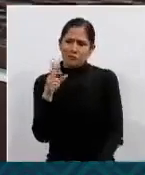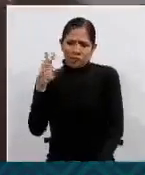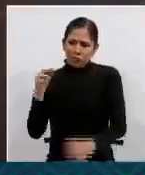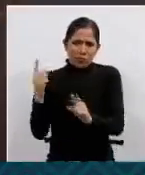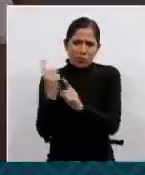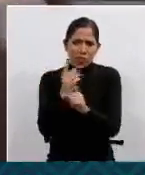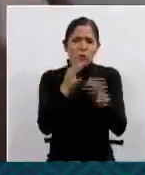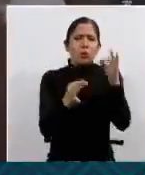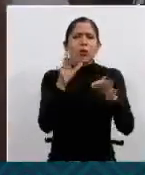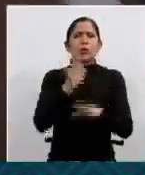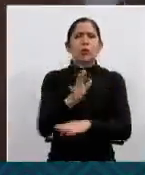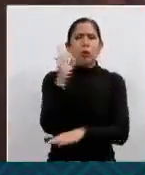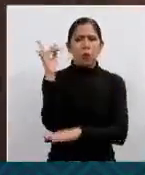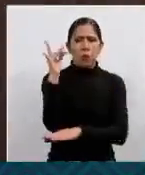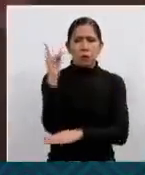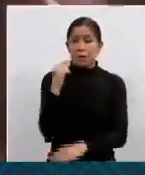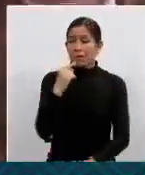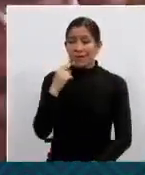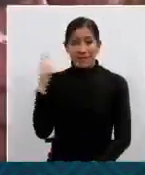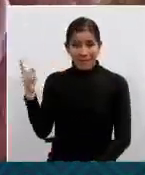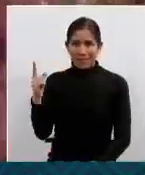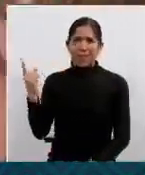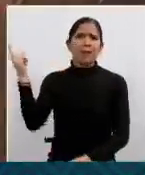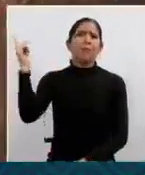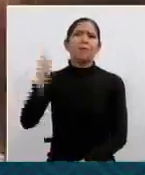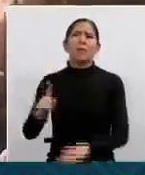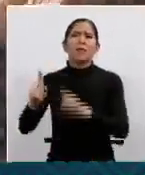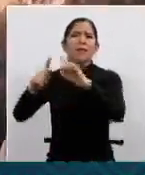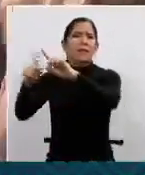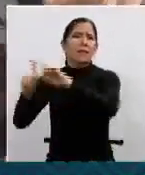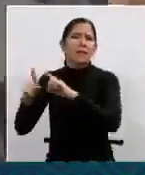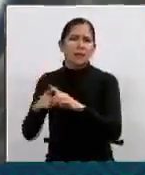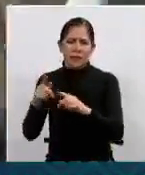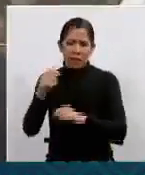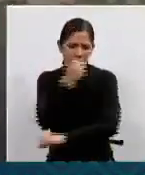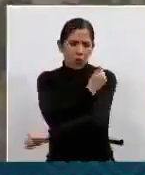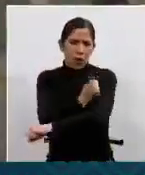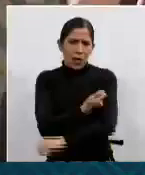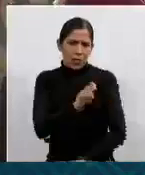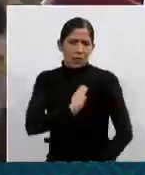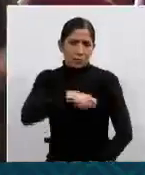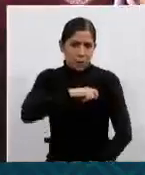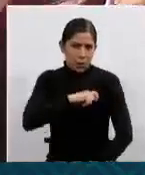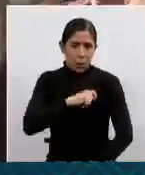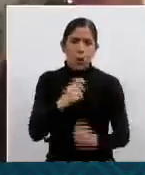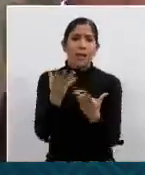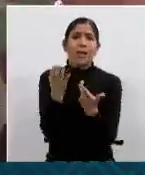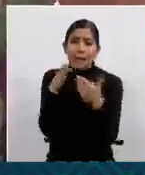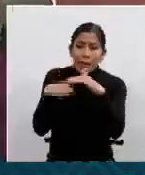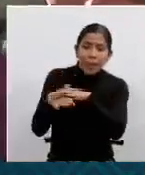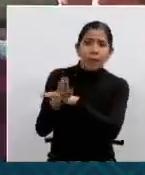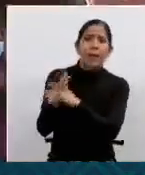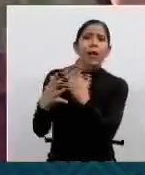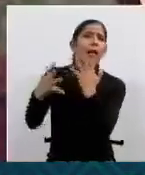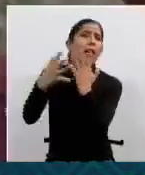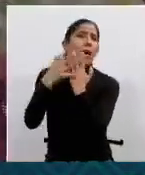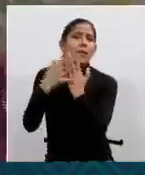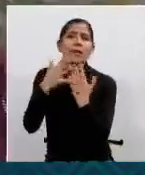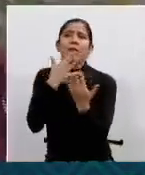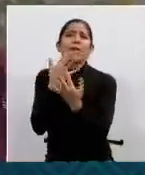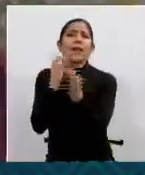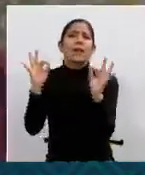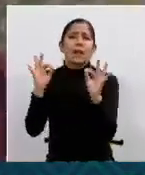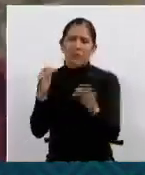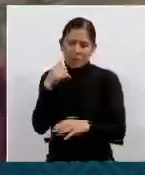boliviana, ¿no? Tras la visita de parlamentarios españoles en Bolivia, quienes intentaron ingresar a la cárcel de Miraflores durante el feriado del Año